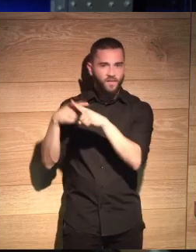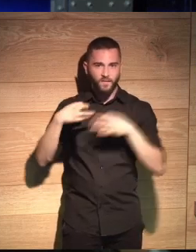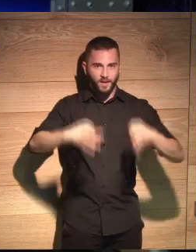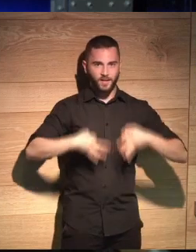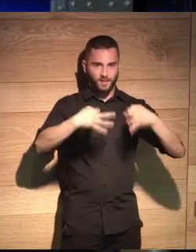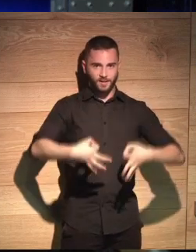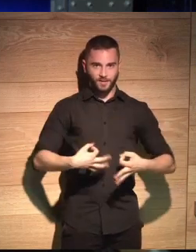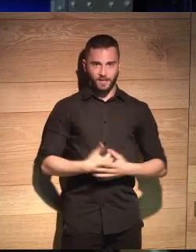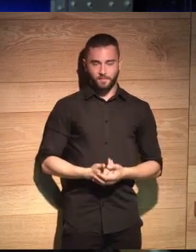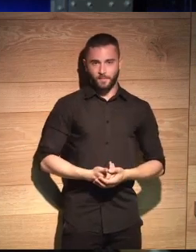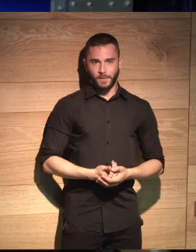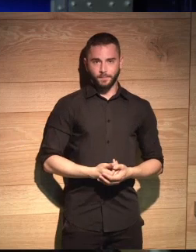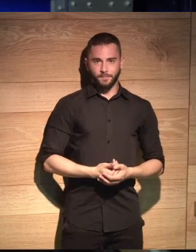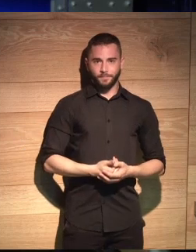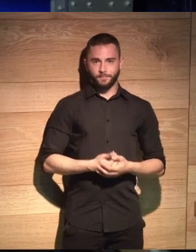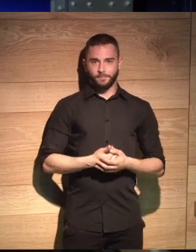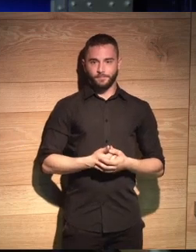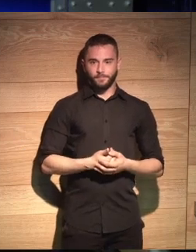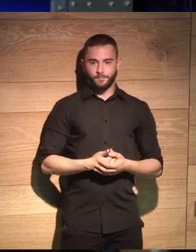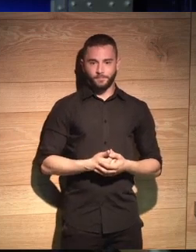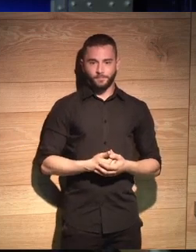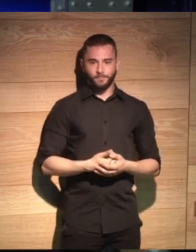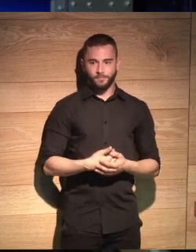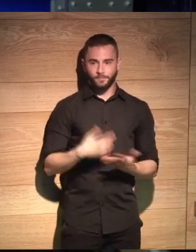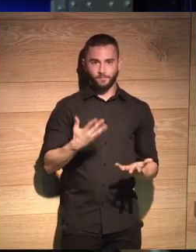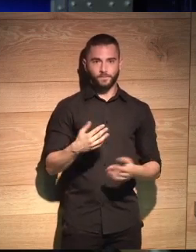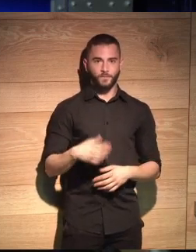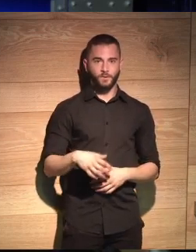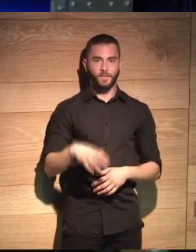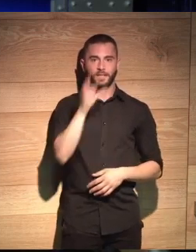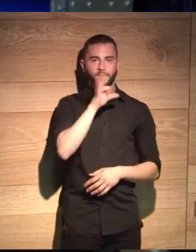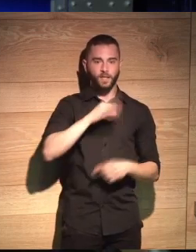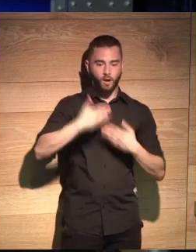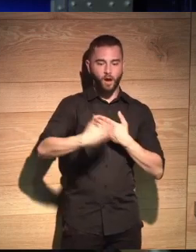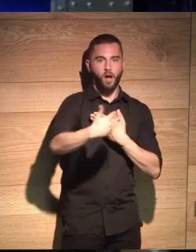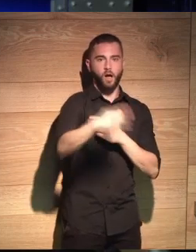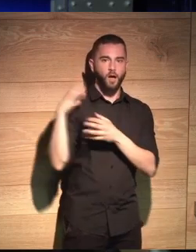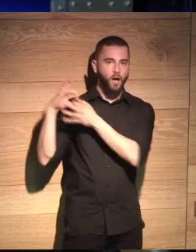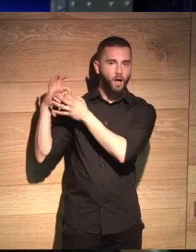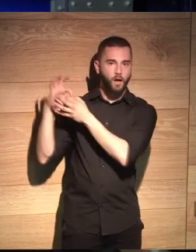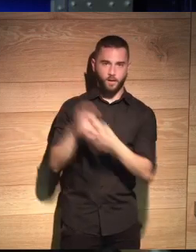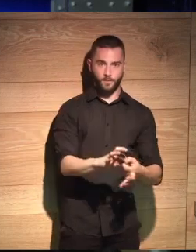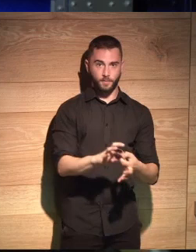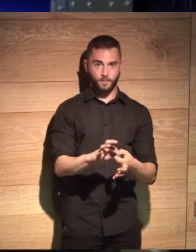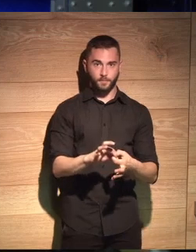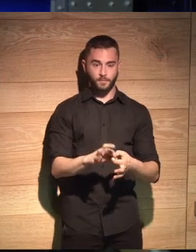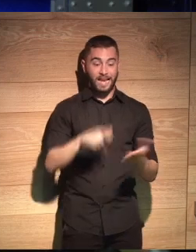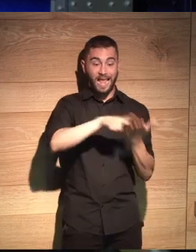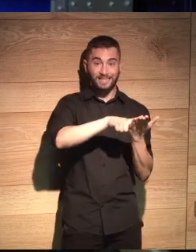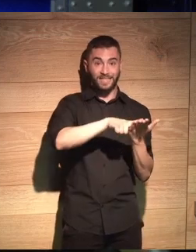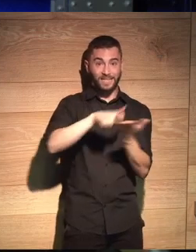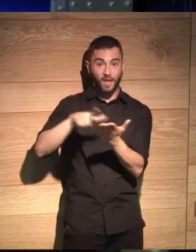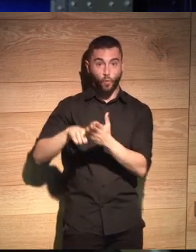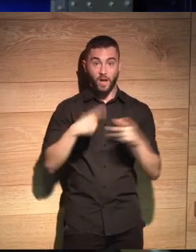y pues en quienes hayan reencarnado ellos en siglos posteriores, ¿no? Las lenguas no son